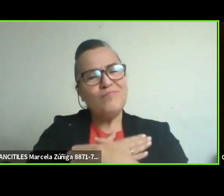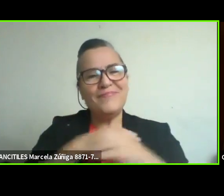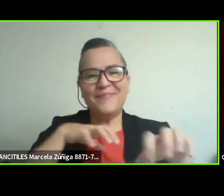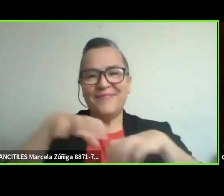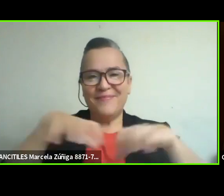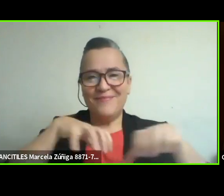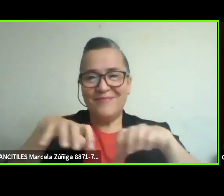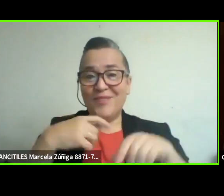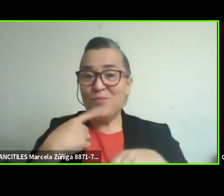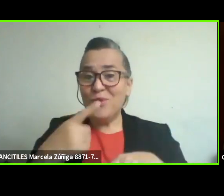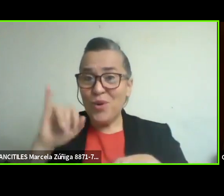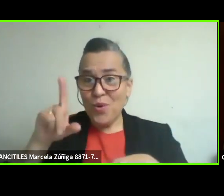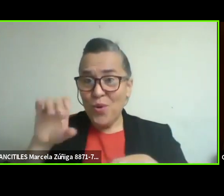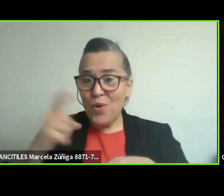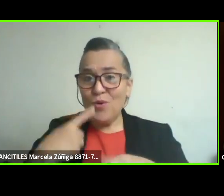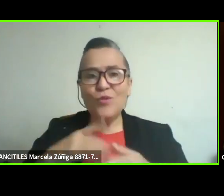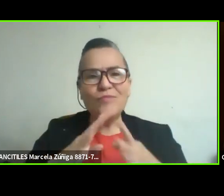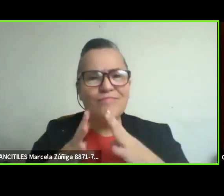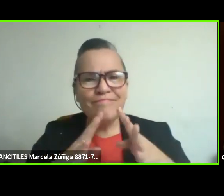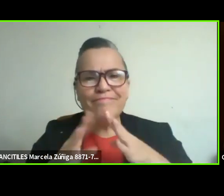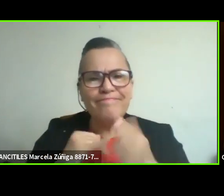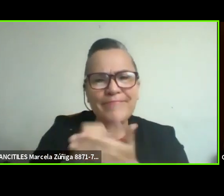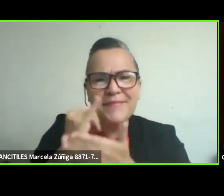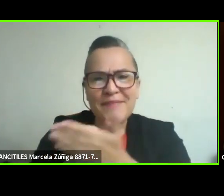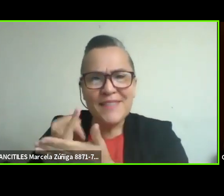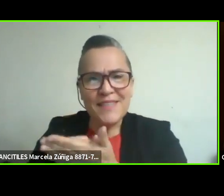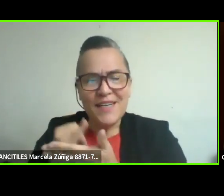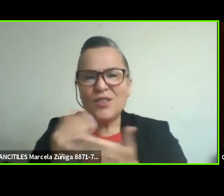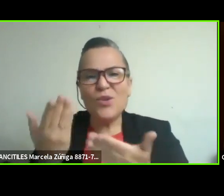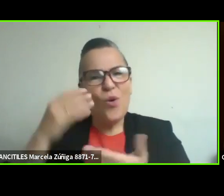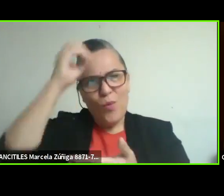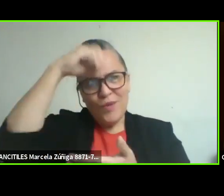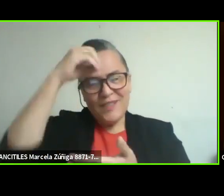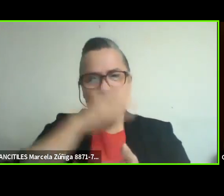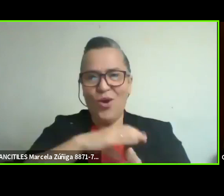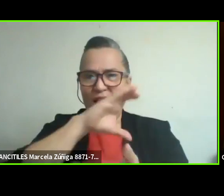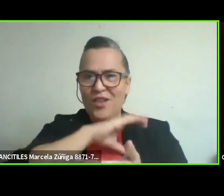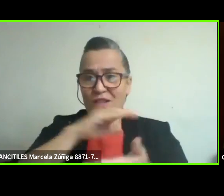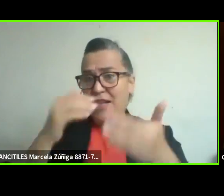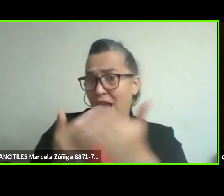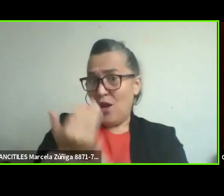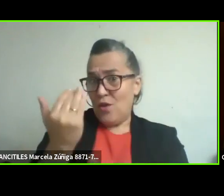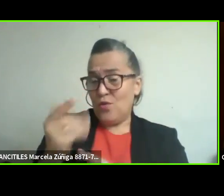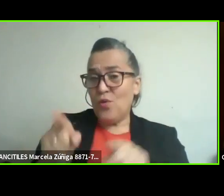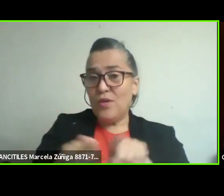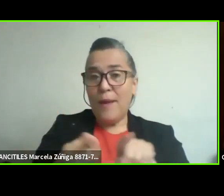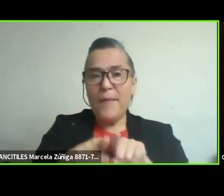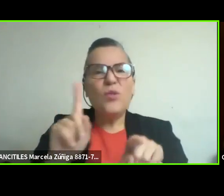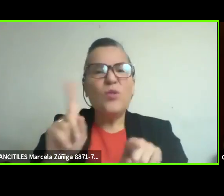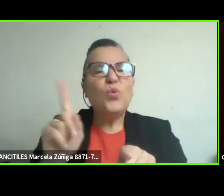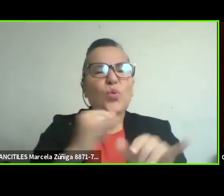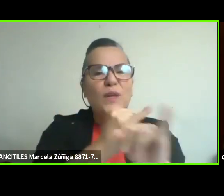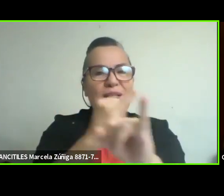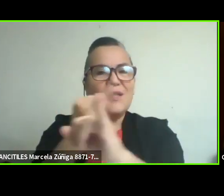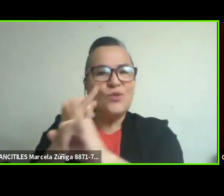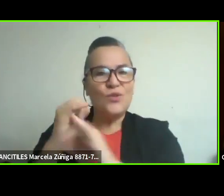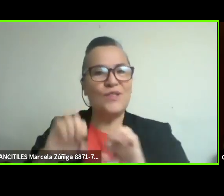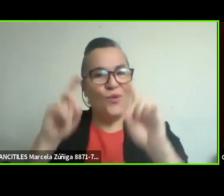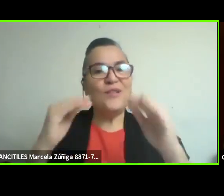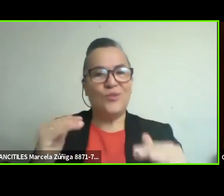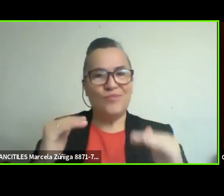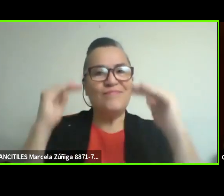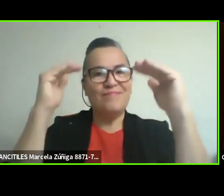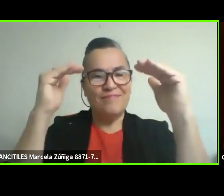comento julio estaremos conversando sobre la investigación como criterio de calidad e innovación en las instituciones de educación superior